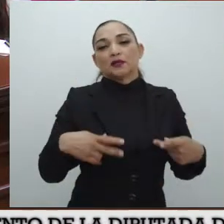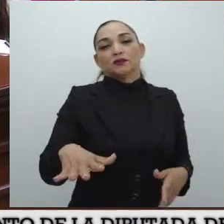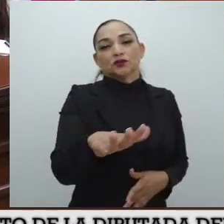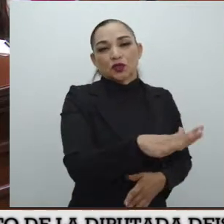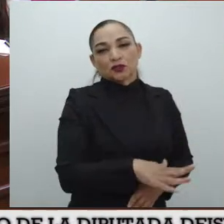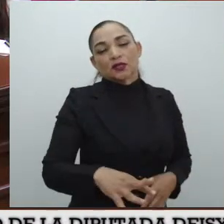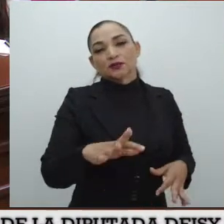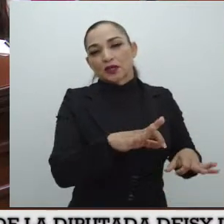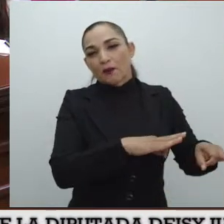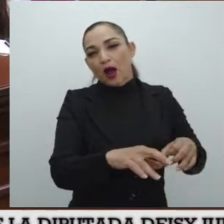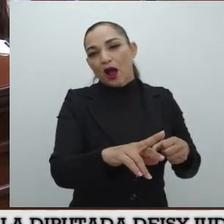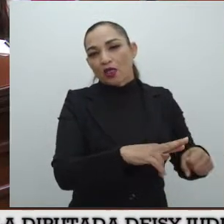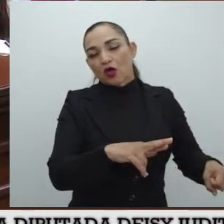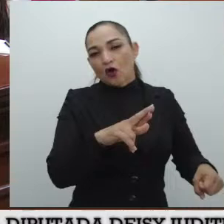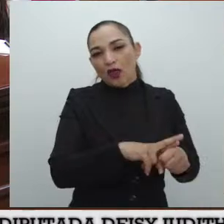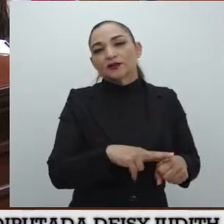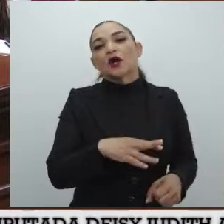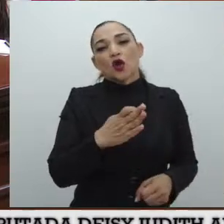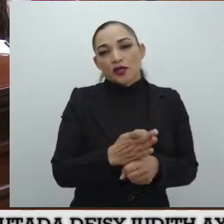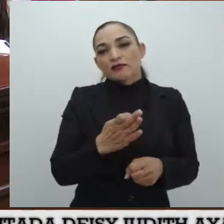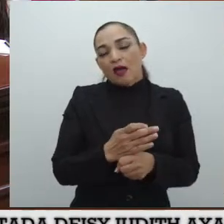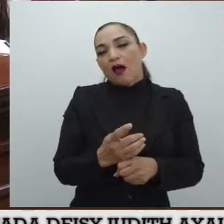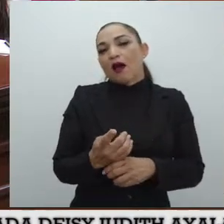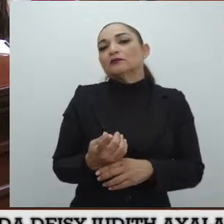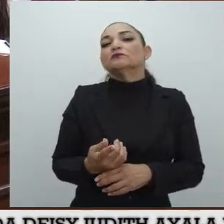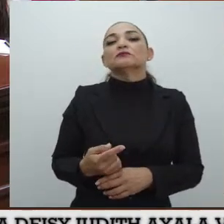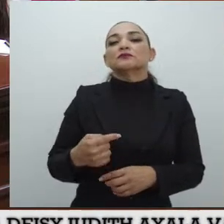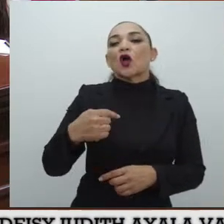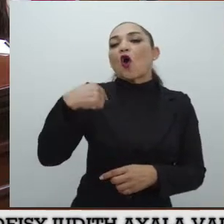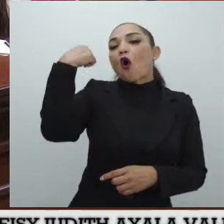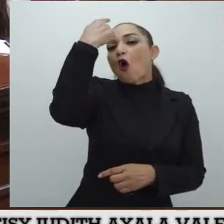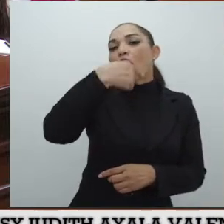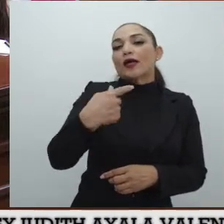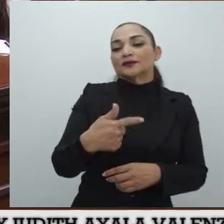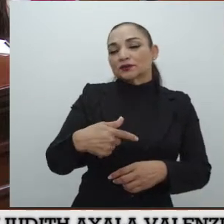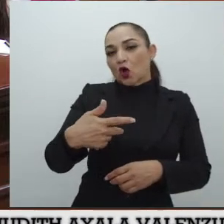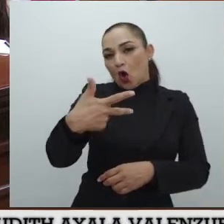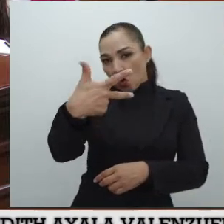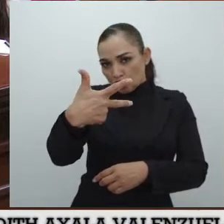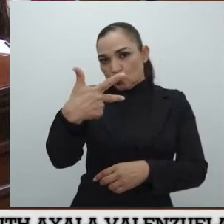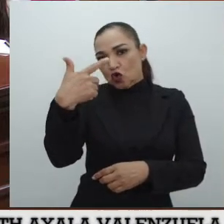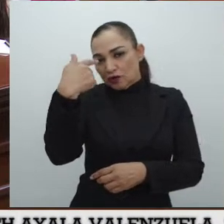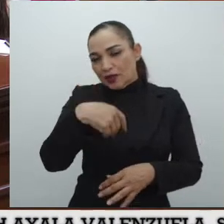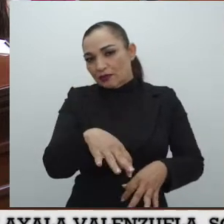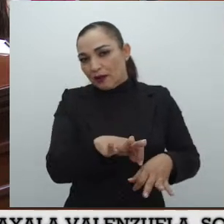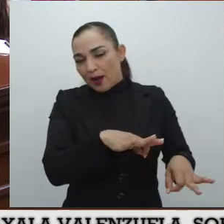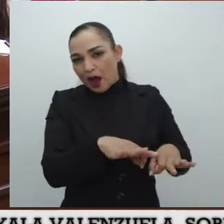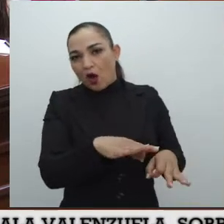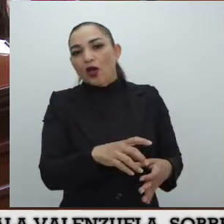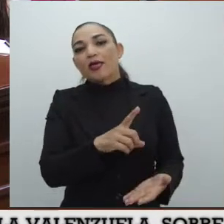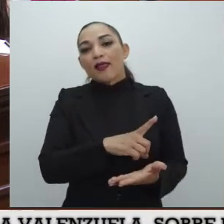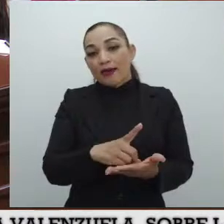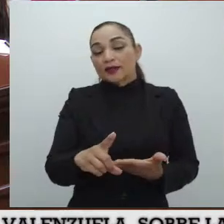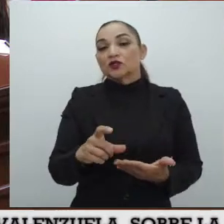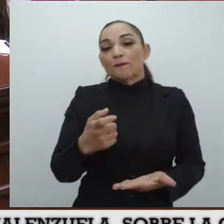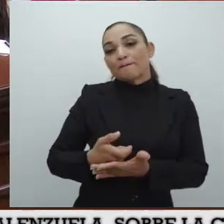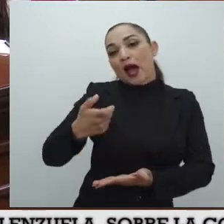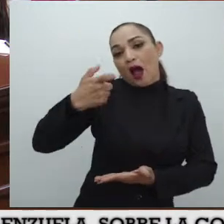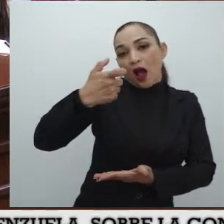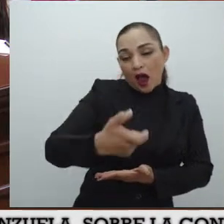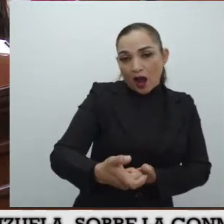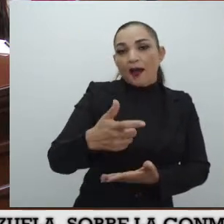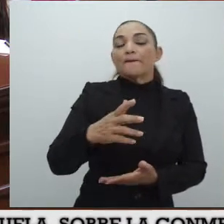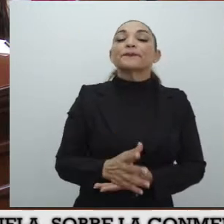de jornadas laborales de 8 horas, de igualdad salarial, del derecho al salario mínimo, del disfrute de las